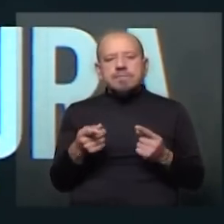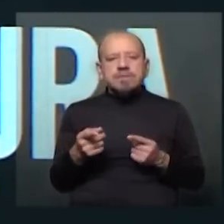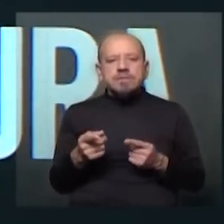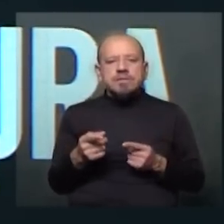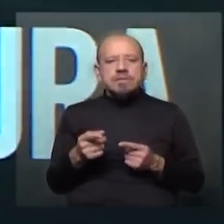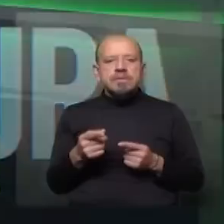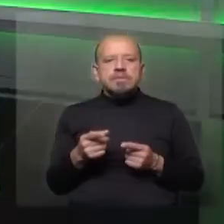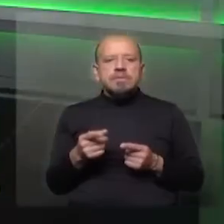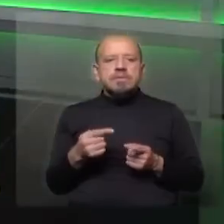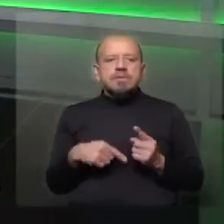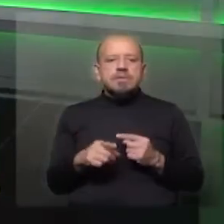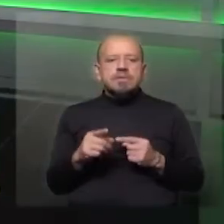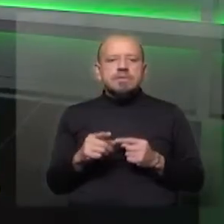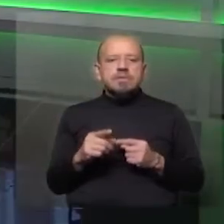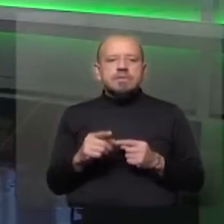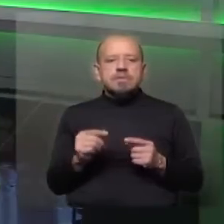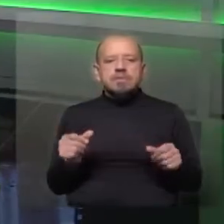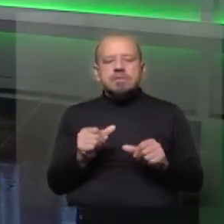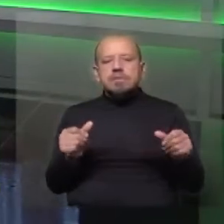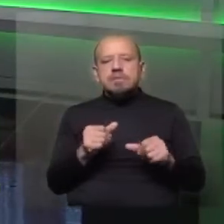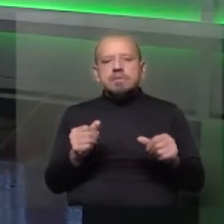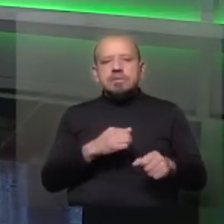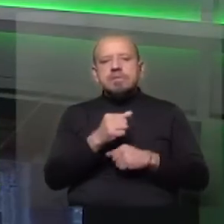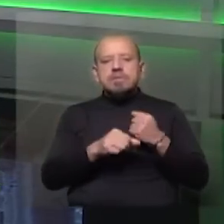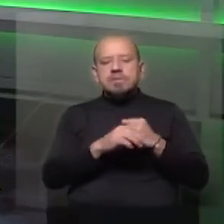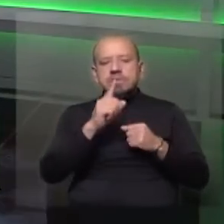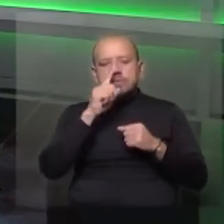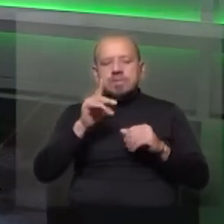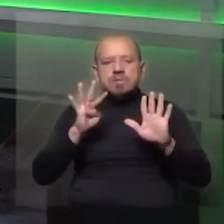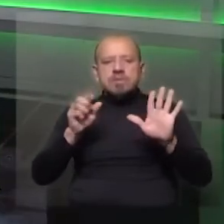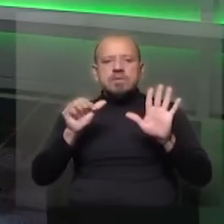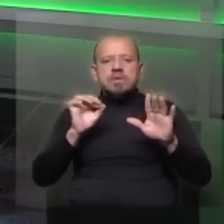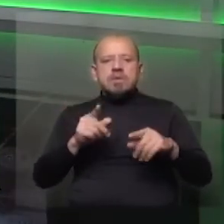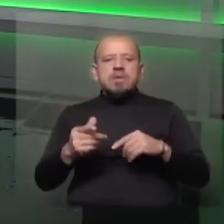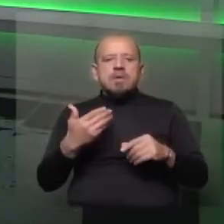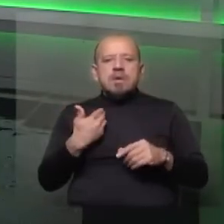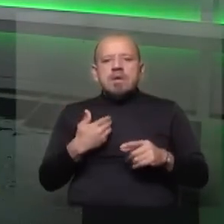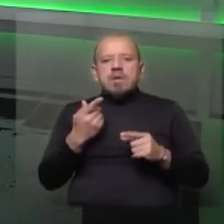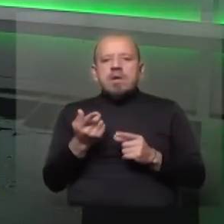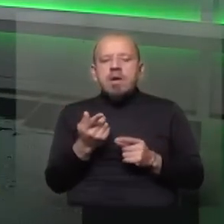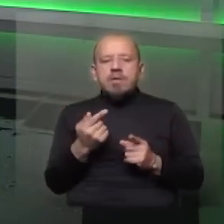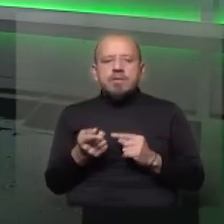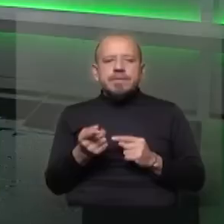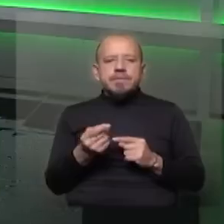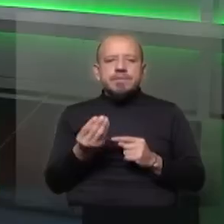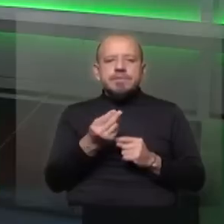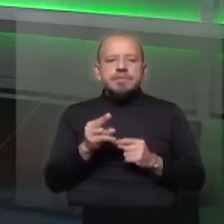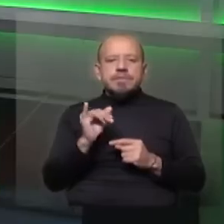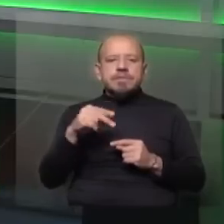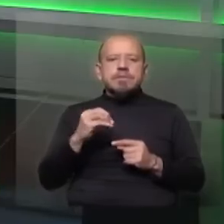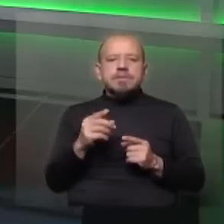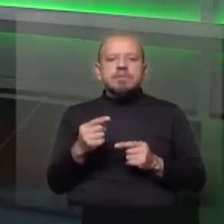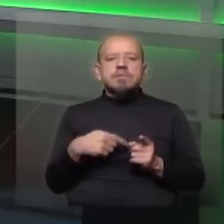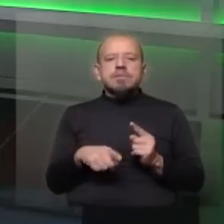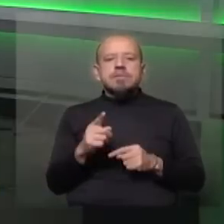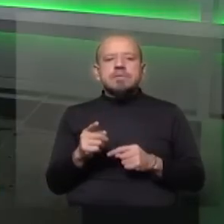que tiene No está fue hecha en los 60 y sigue siendo relevante hoy lamentablemente no porque me imagino que Kino hubiera querido que no